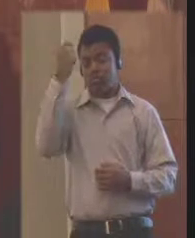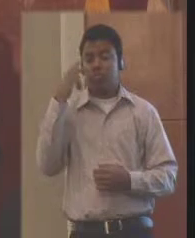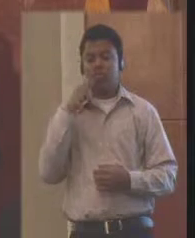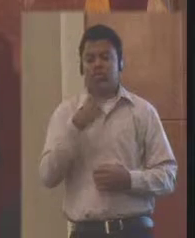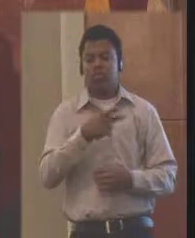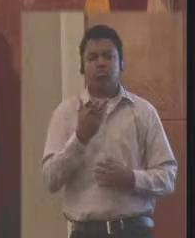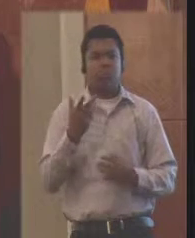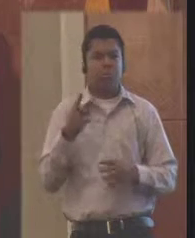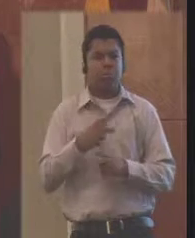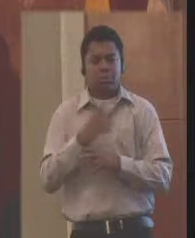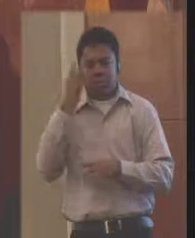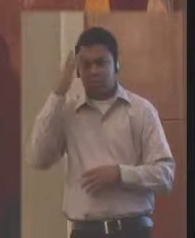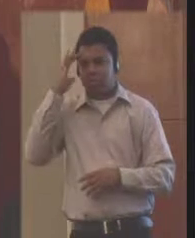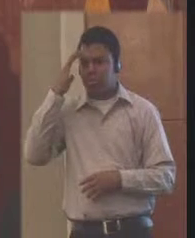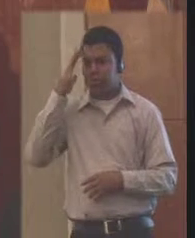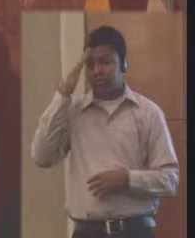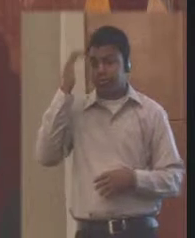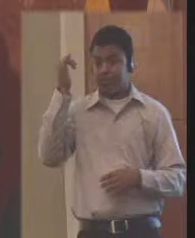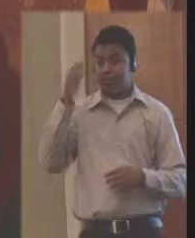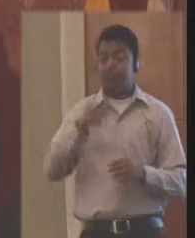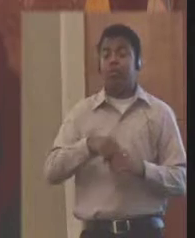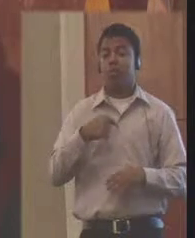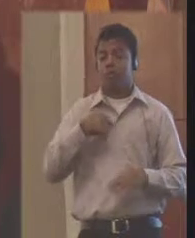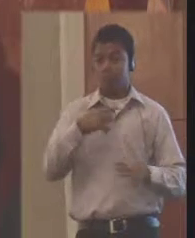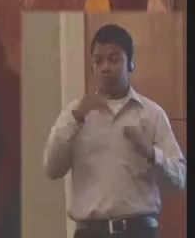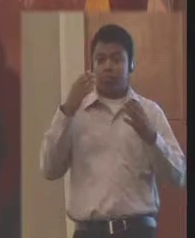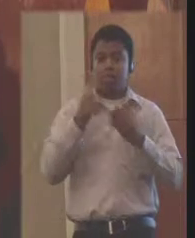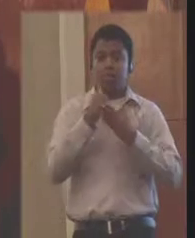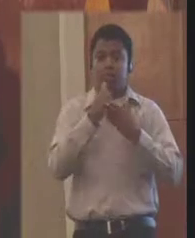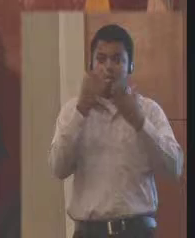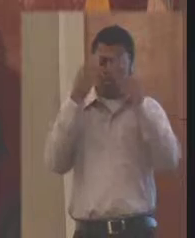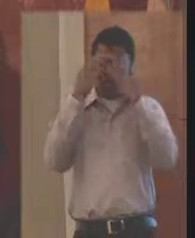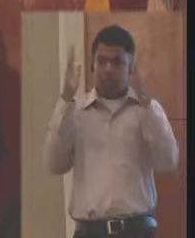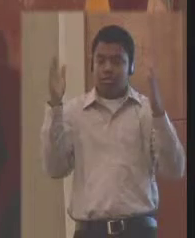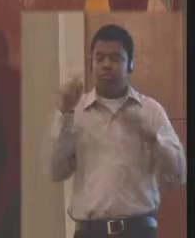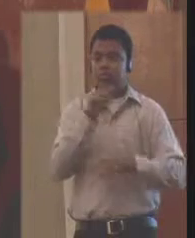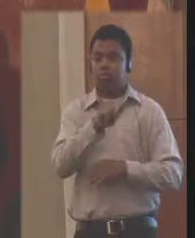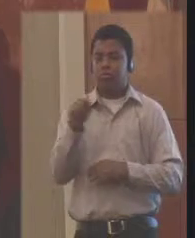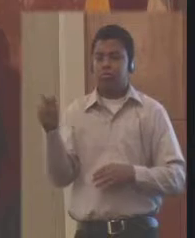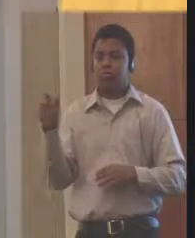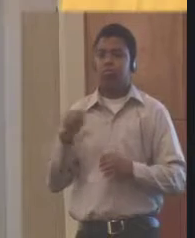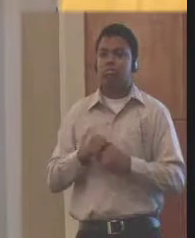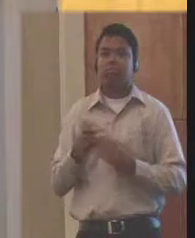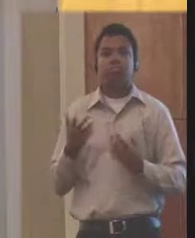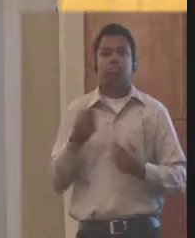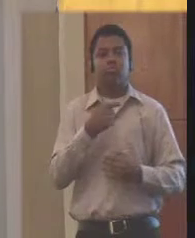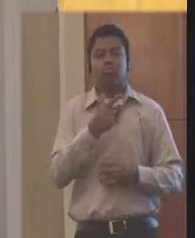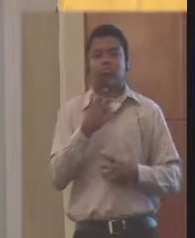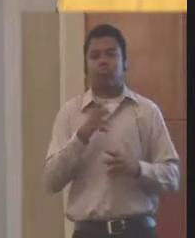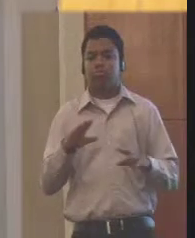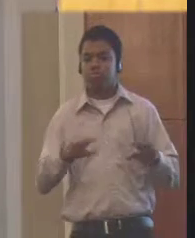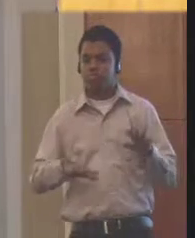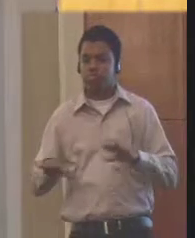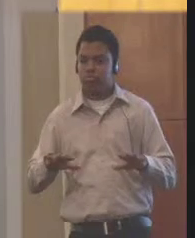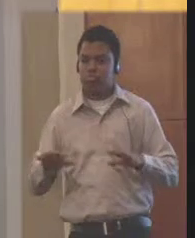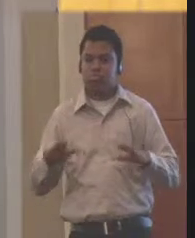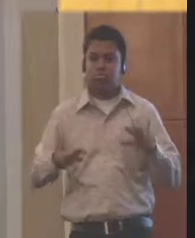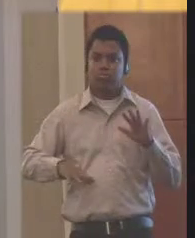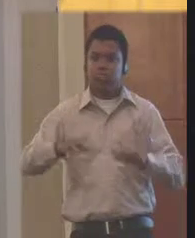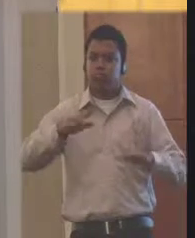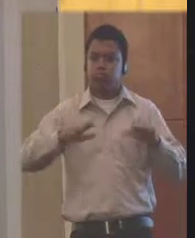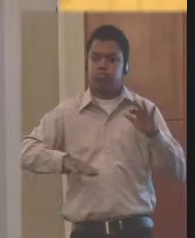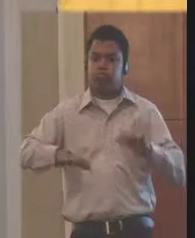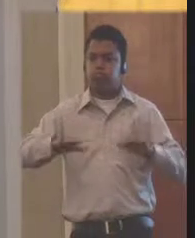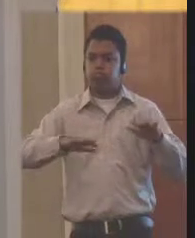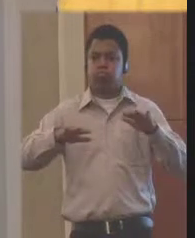más detenimiento. Primeramente, quiero darles una visión de lo que son lo que está en juego. ¿Por qué